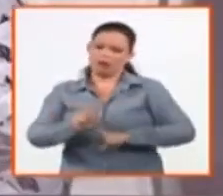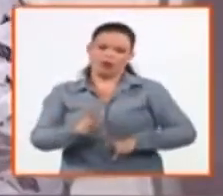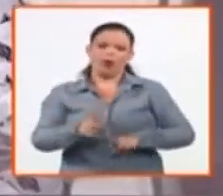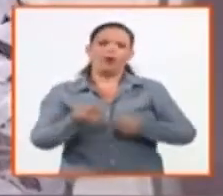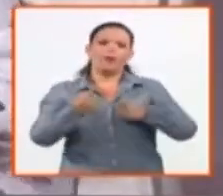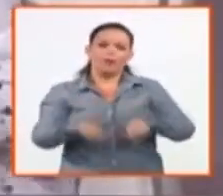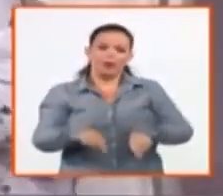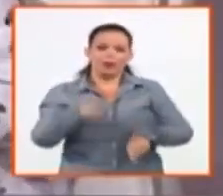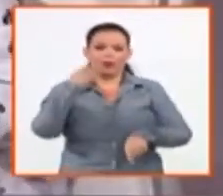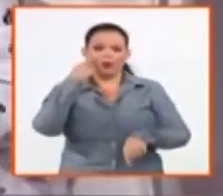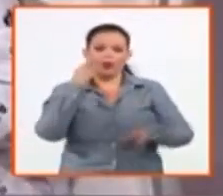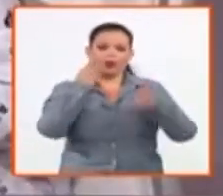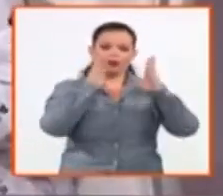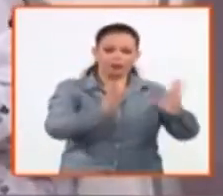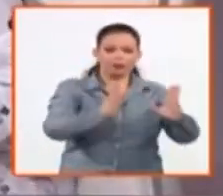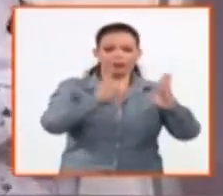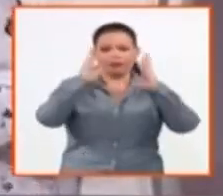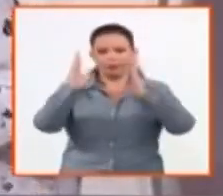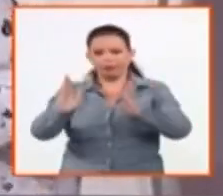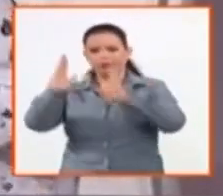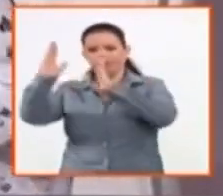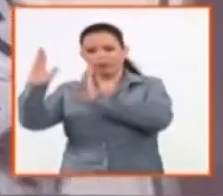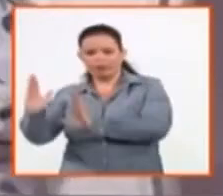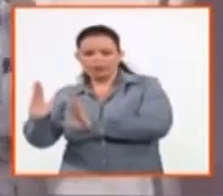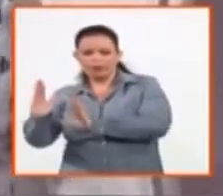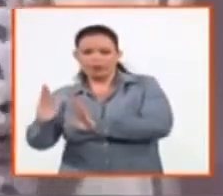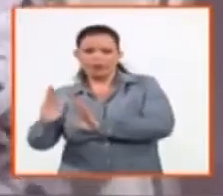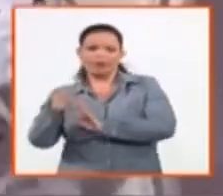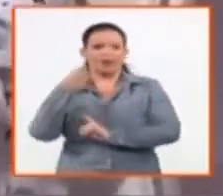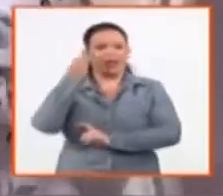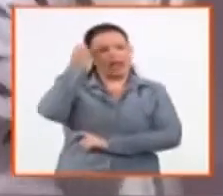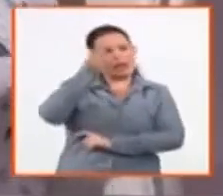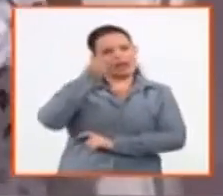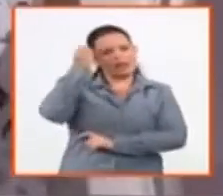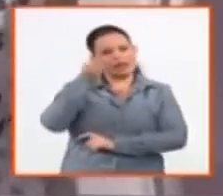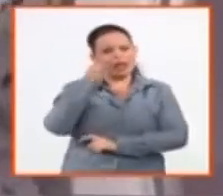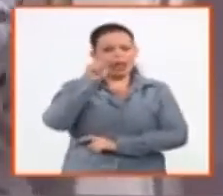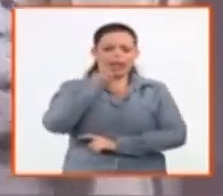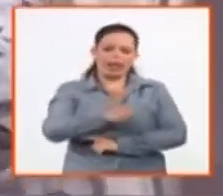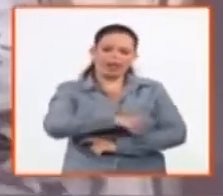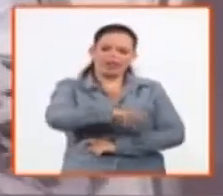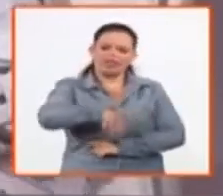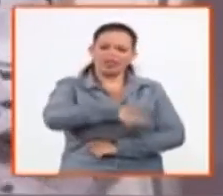regional, esto a quién le conviene y por qué. Entonces, el